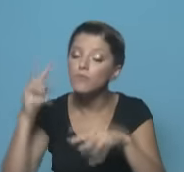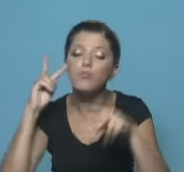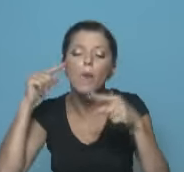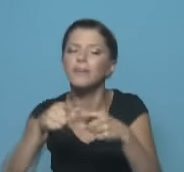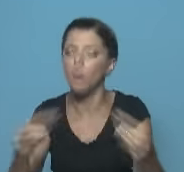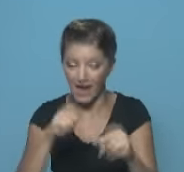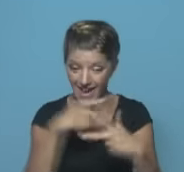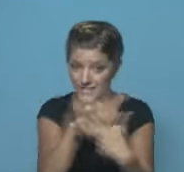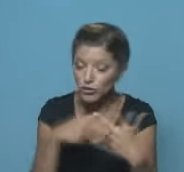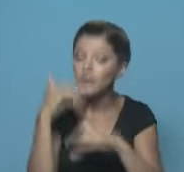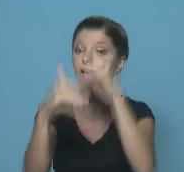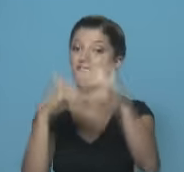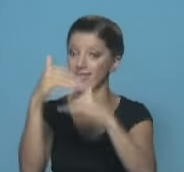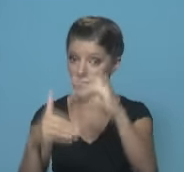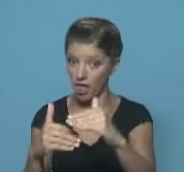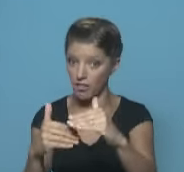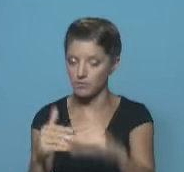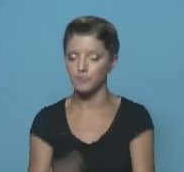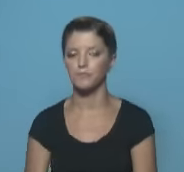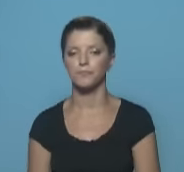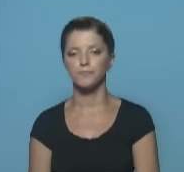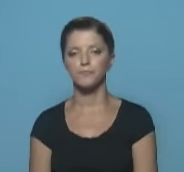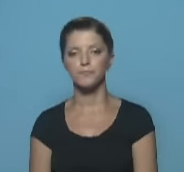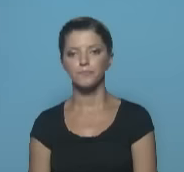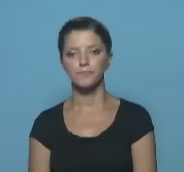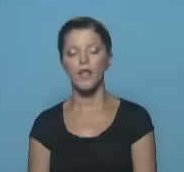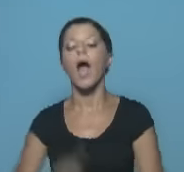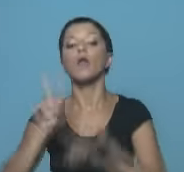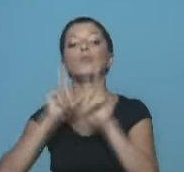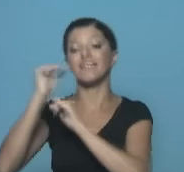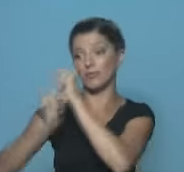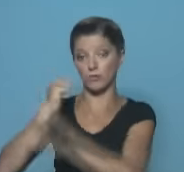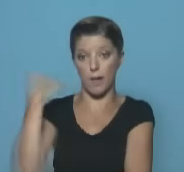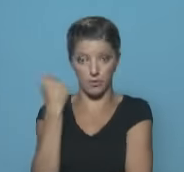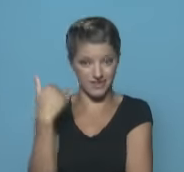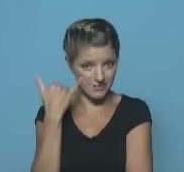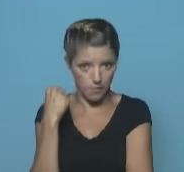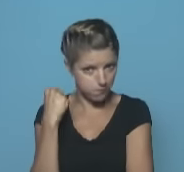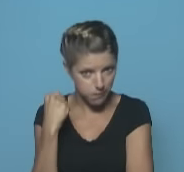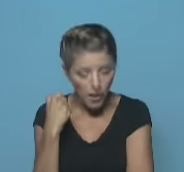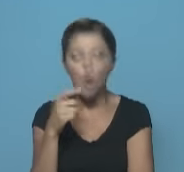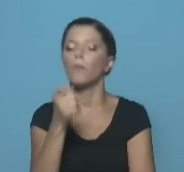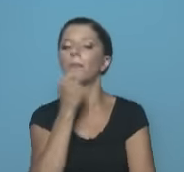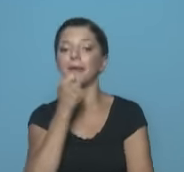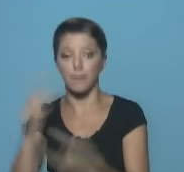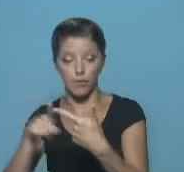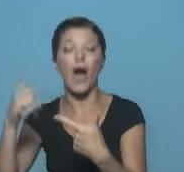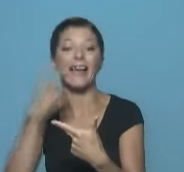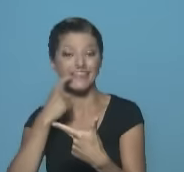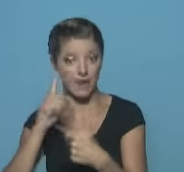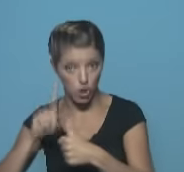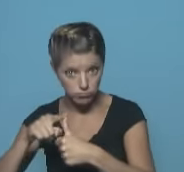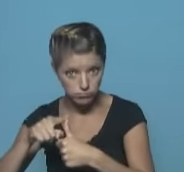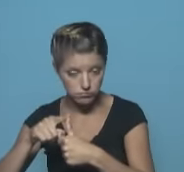hemos avanzado con industrias importantes de insumos básicos como son el acero,